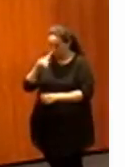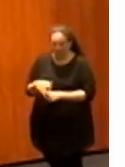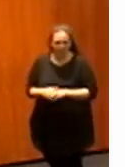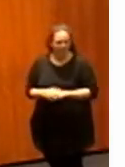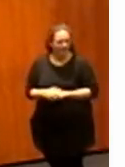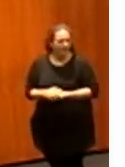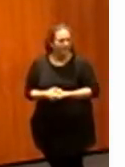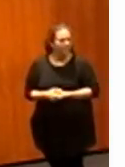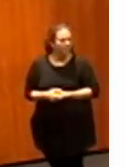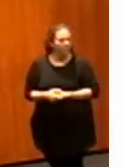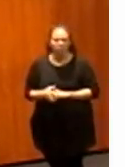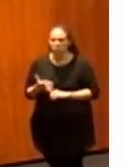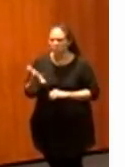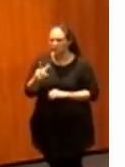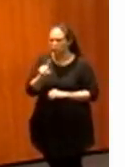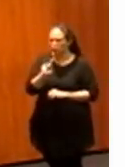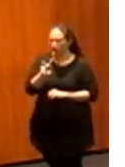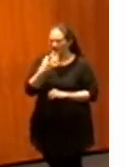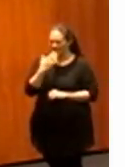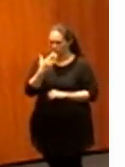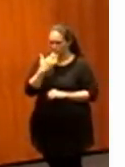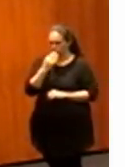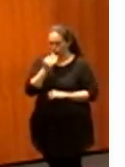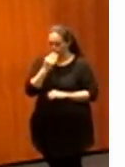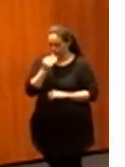eh, como a los 12 años,